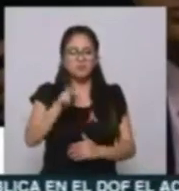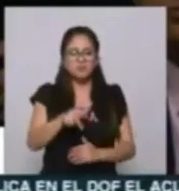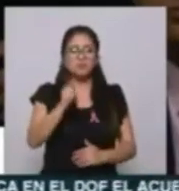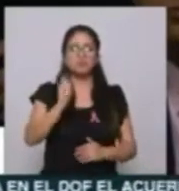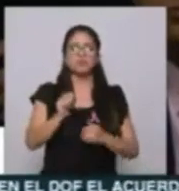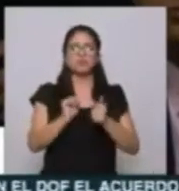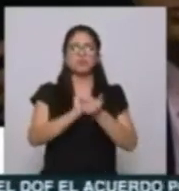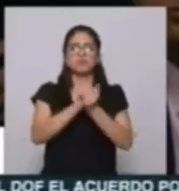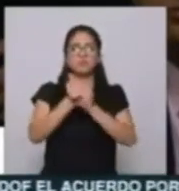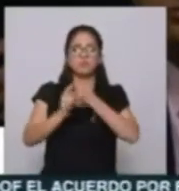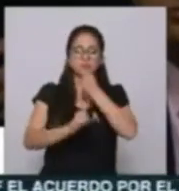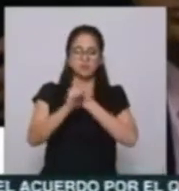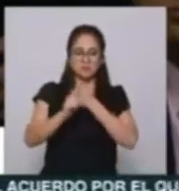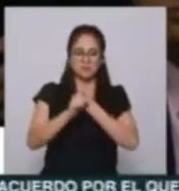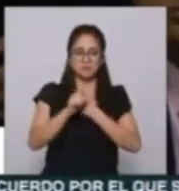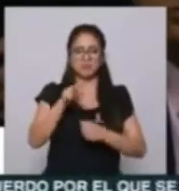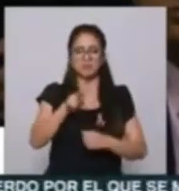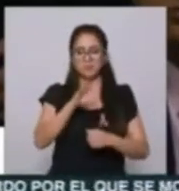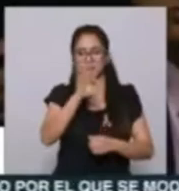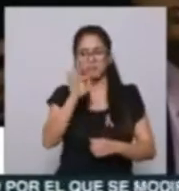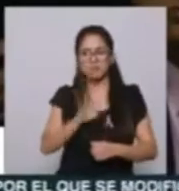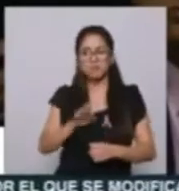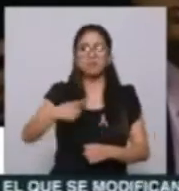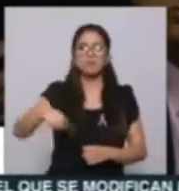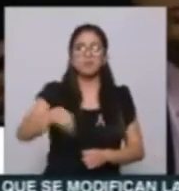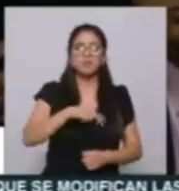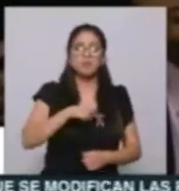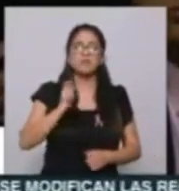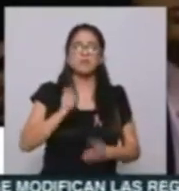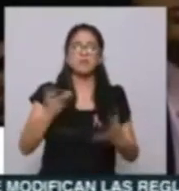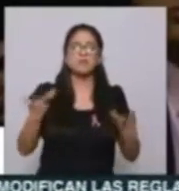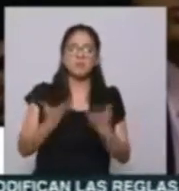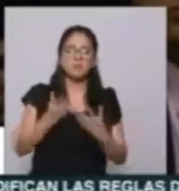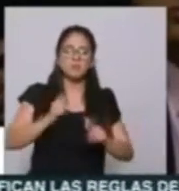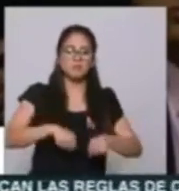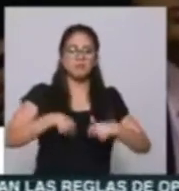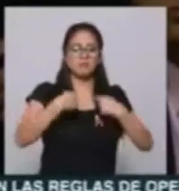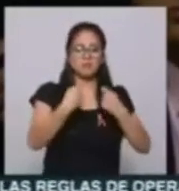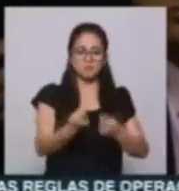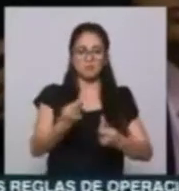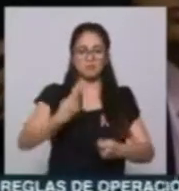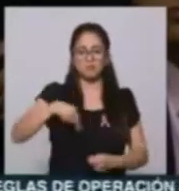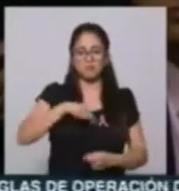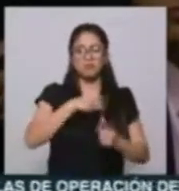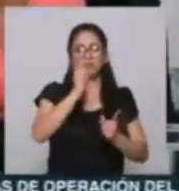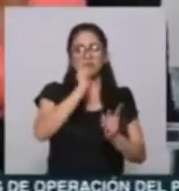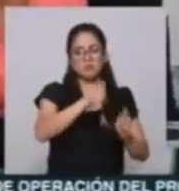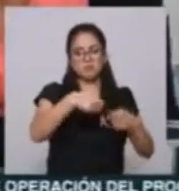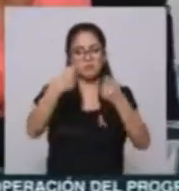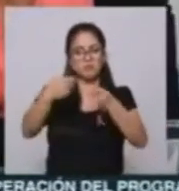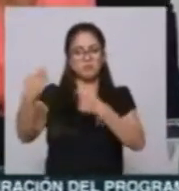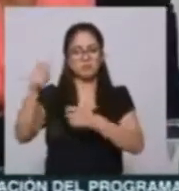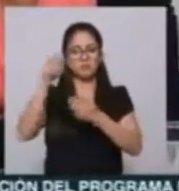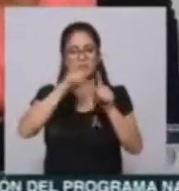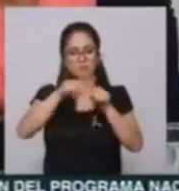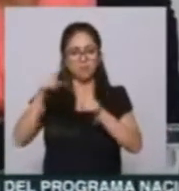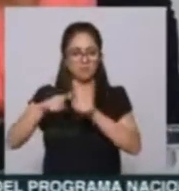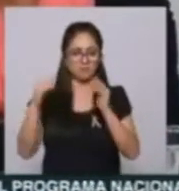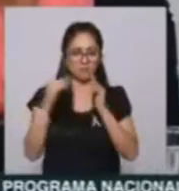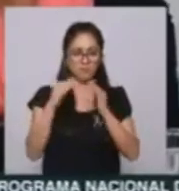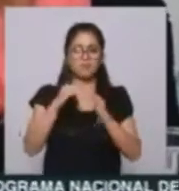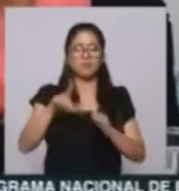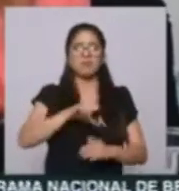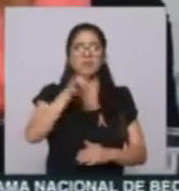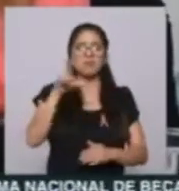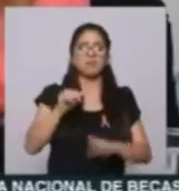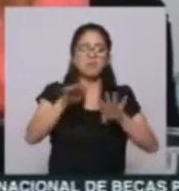iban a los actos, la mayoría de la gente. Entonces, lo que hicimos nosotros es ir a entregarlos directamente casa por casa. La segunda comparecencia fue la de